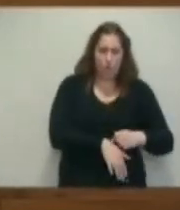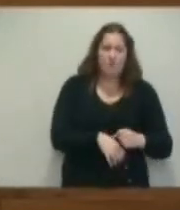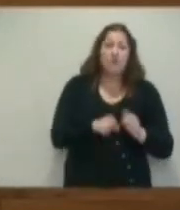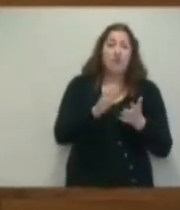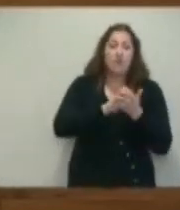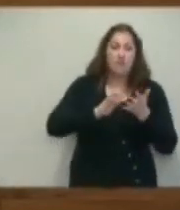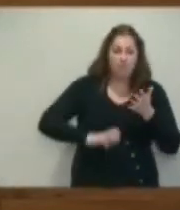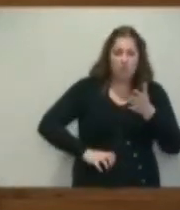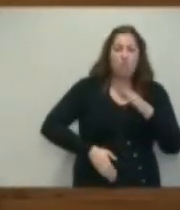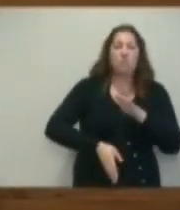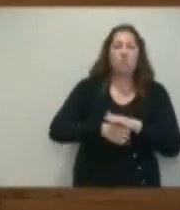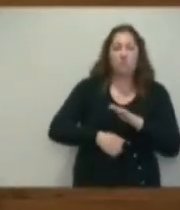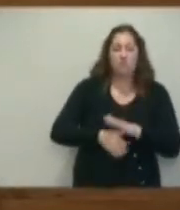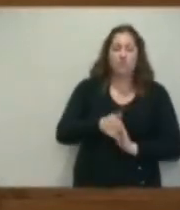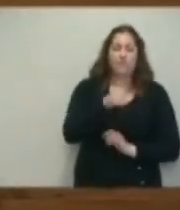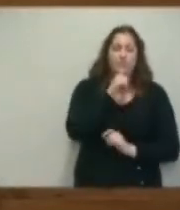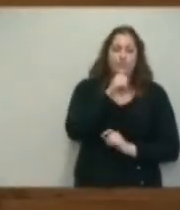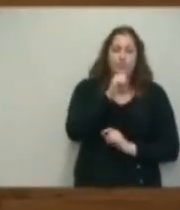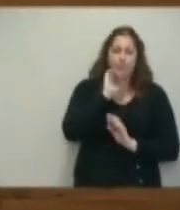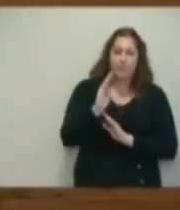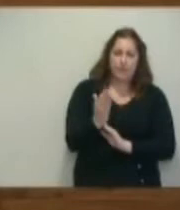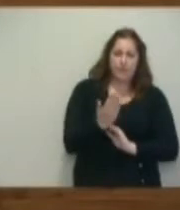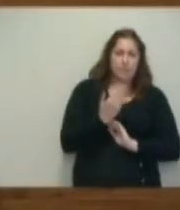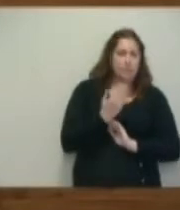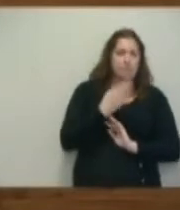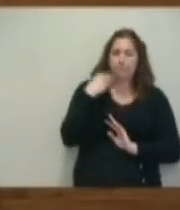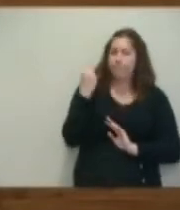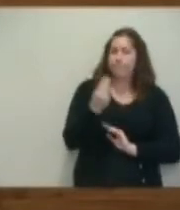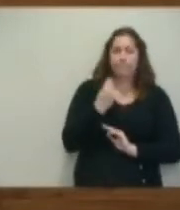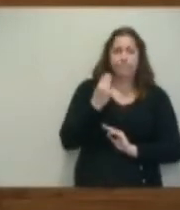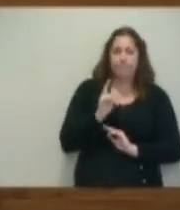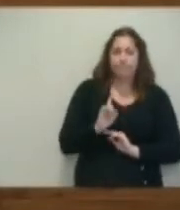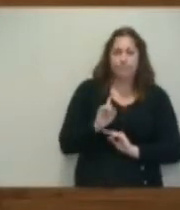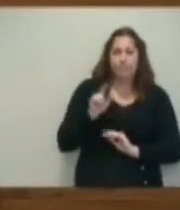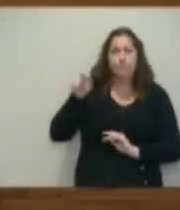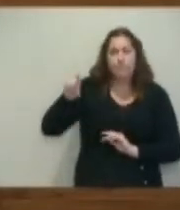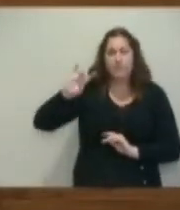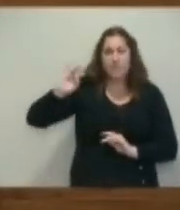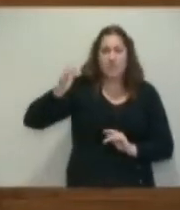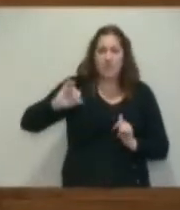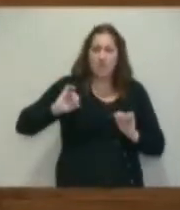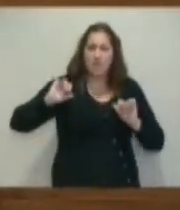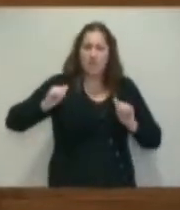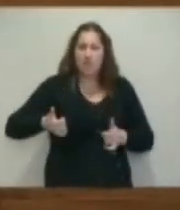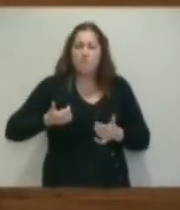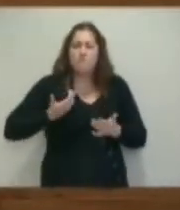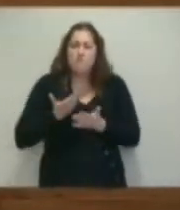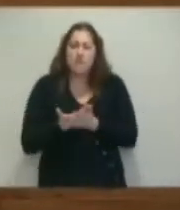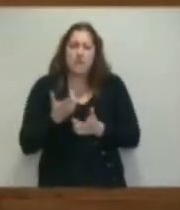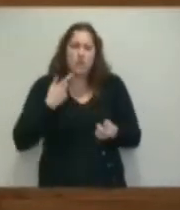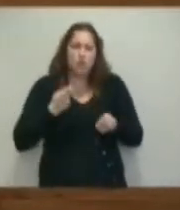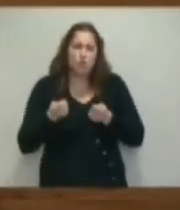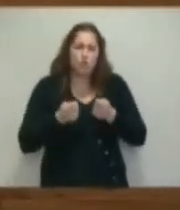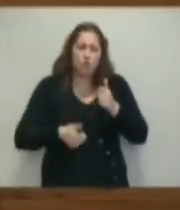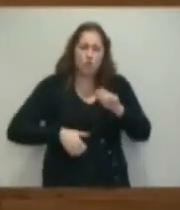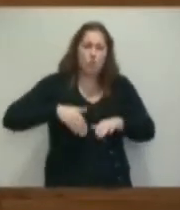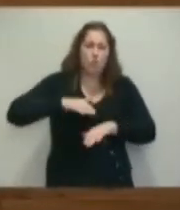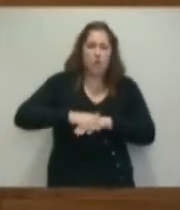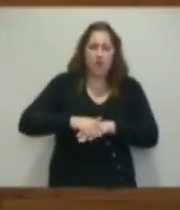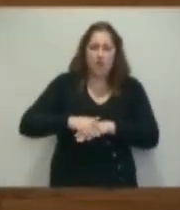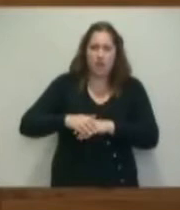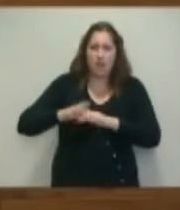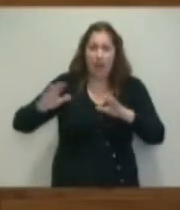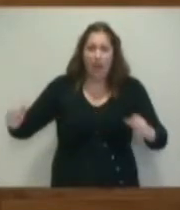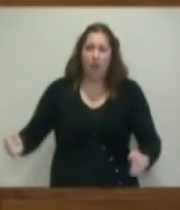este informe. Nosotros no lo conocemos. Ustedes tienen la iniciativa de pedir el control del cumplimiento, actívenlo y tendrán nuestro